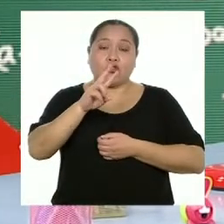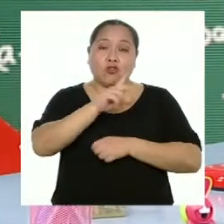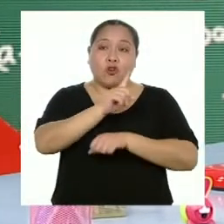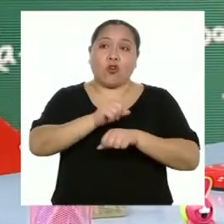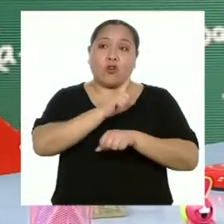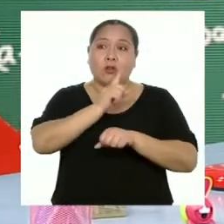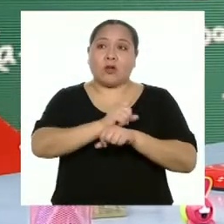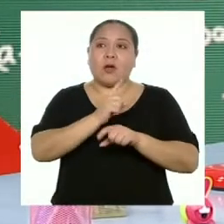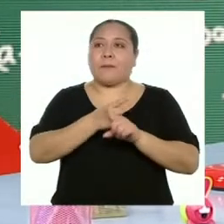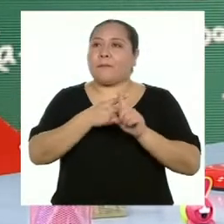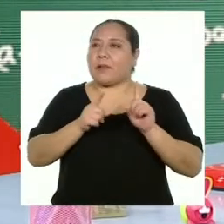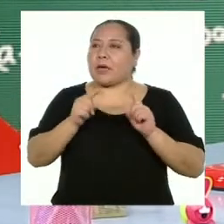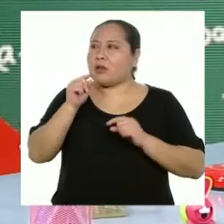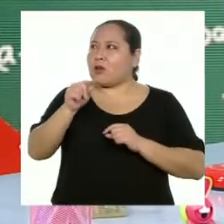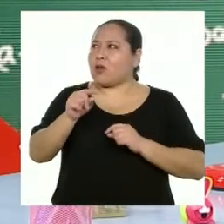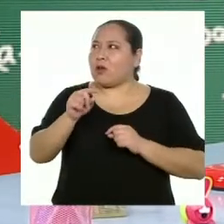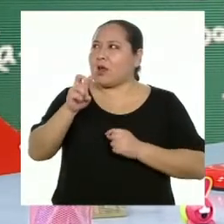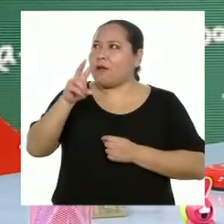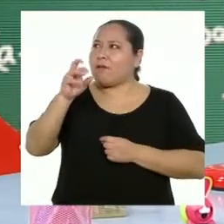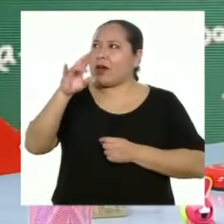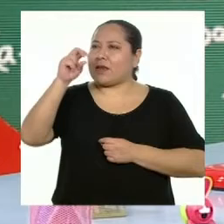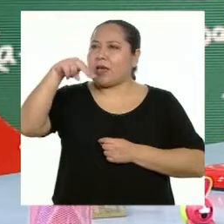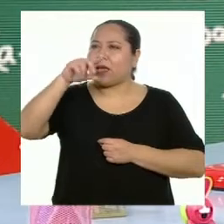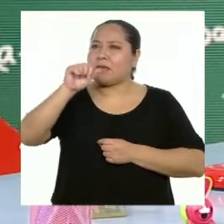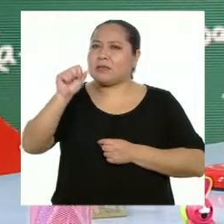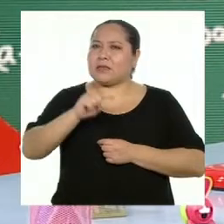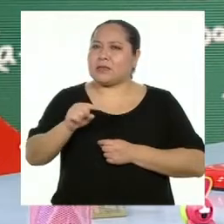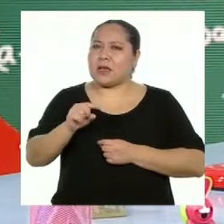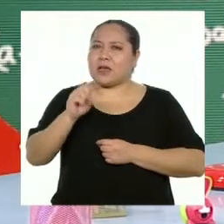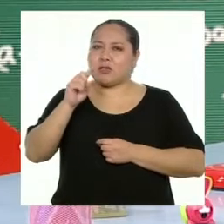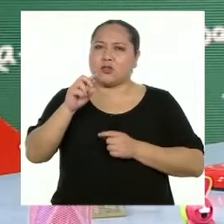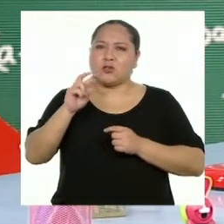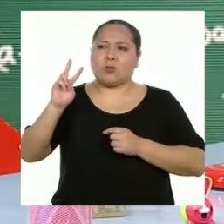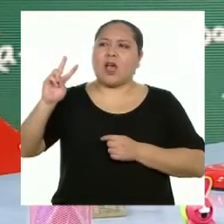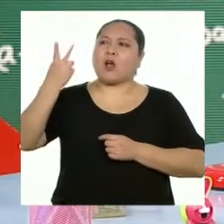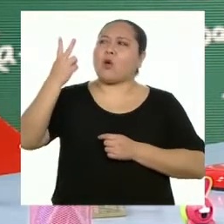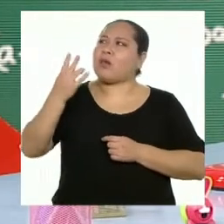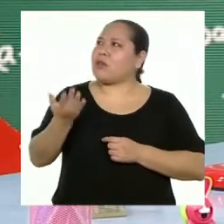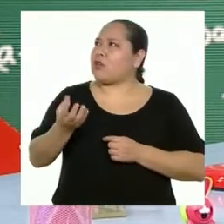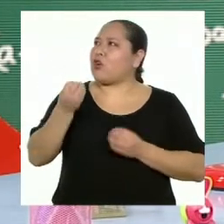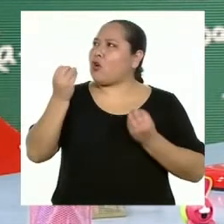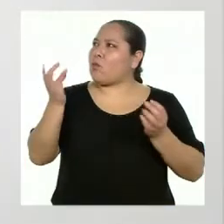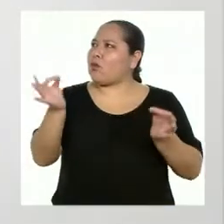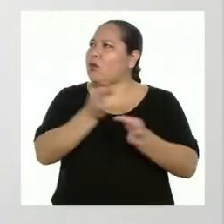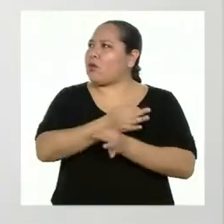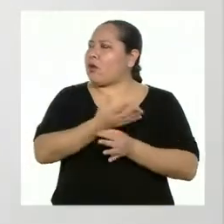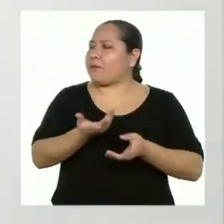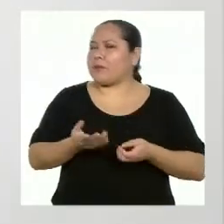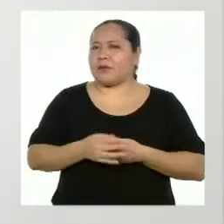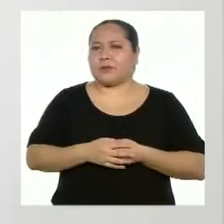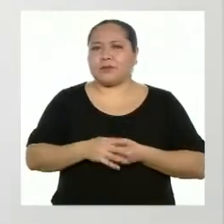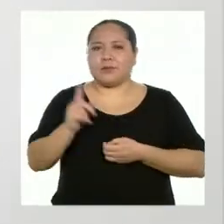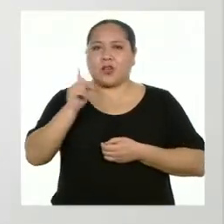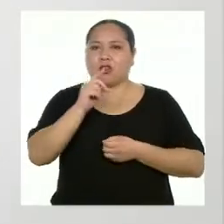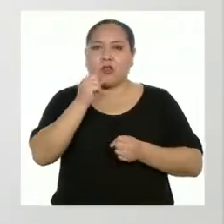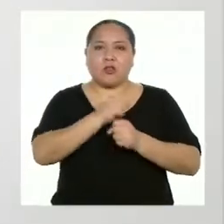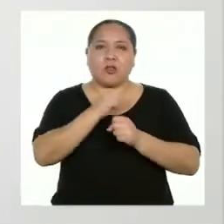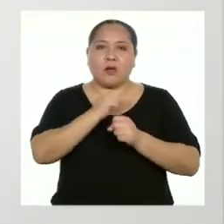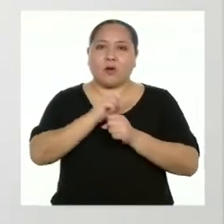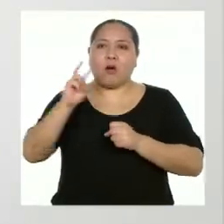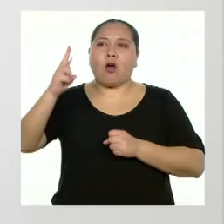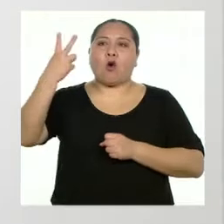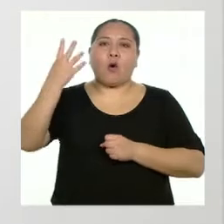de la varianza se está expresando en unidades cuadradas. ¿Y cómo las convierto? Para no trabajar con